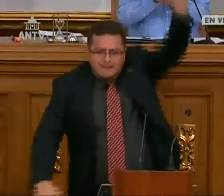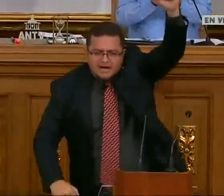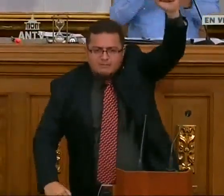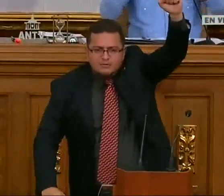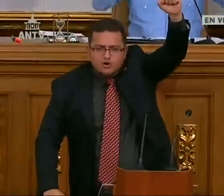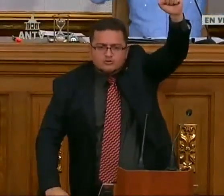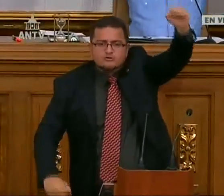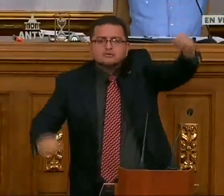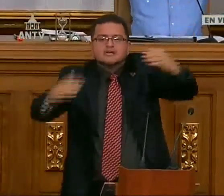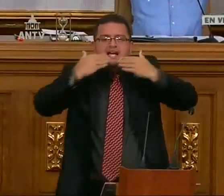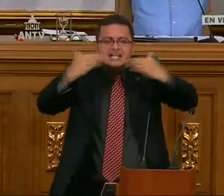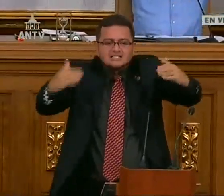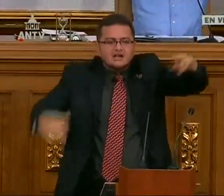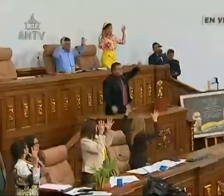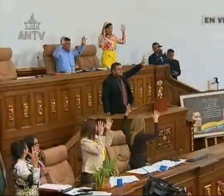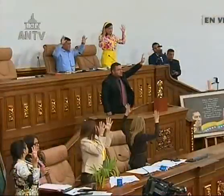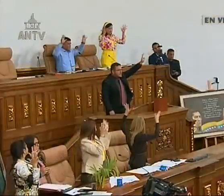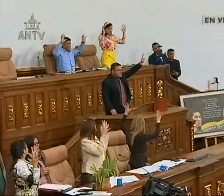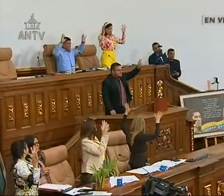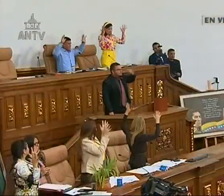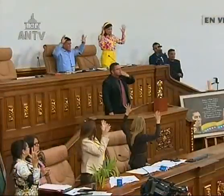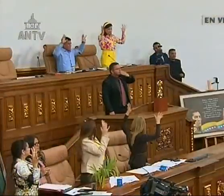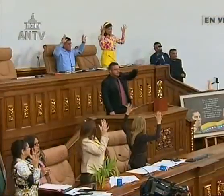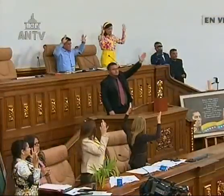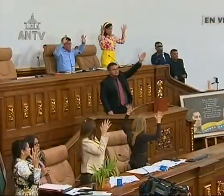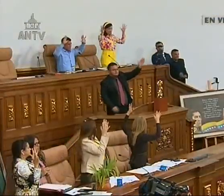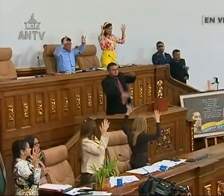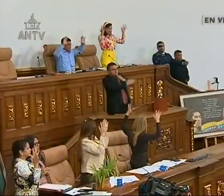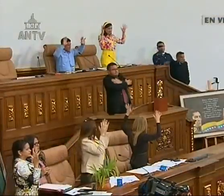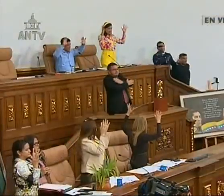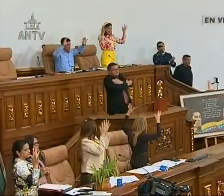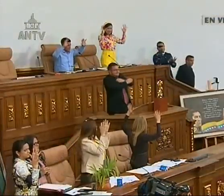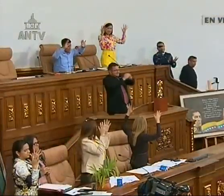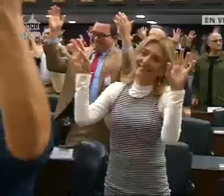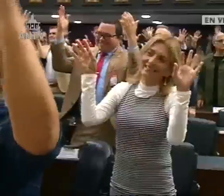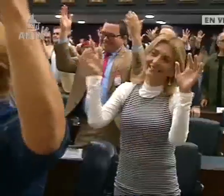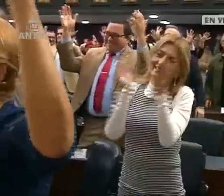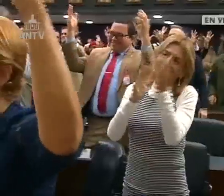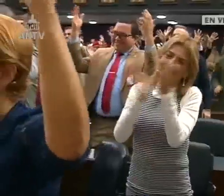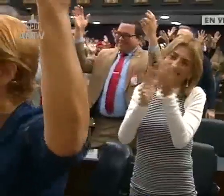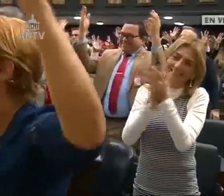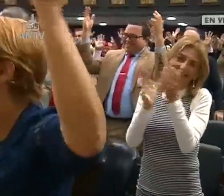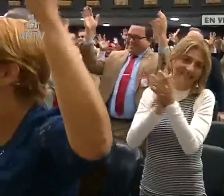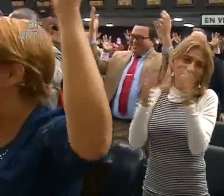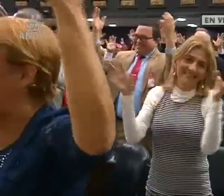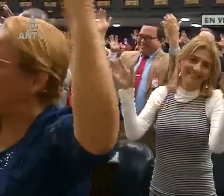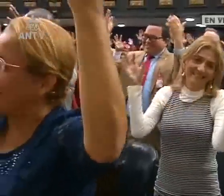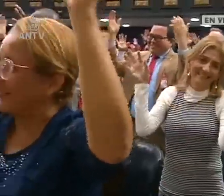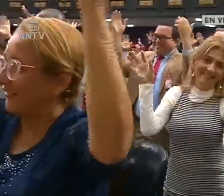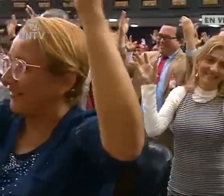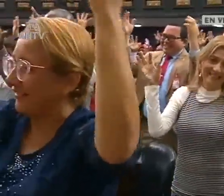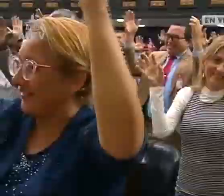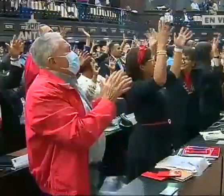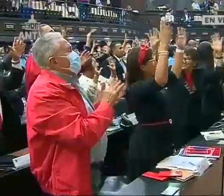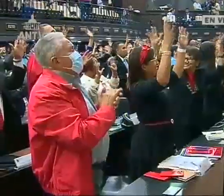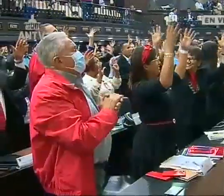que viva la patria. Venceremos. Muchas gracias. Hasta la victoria siempre. Corazón.